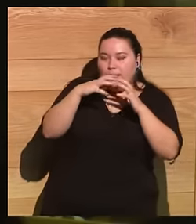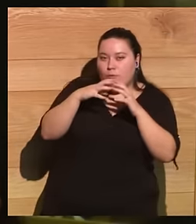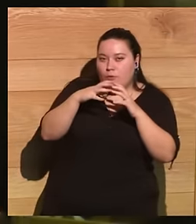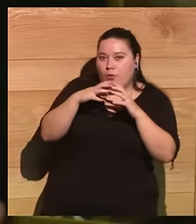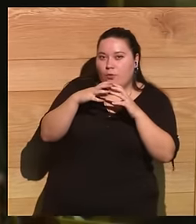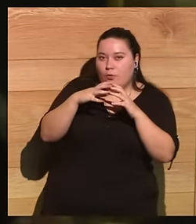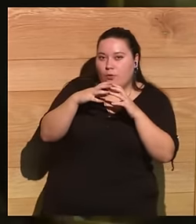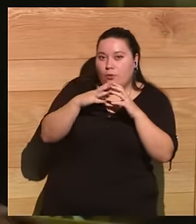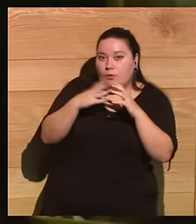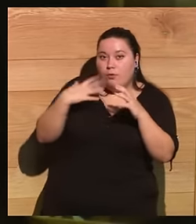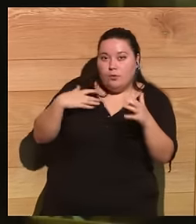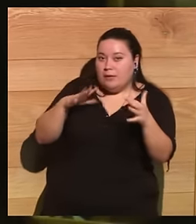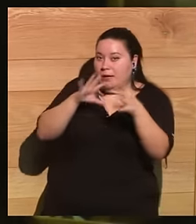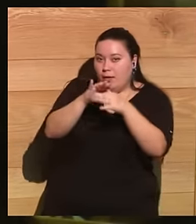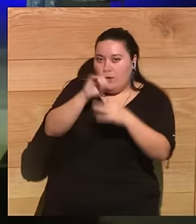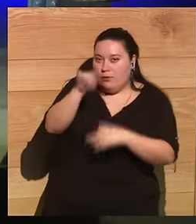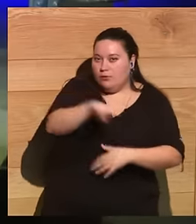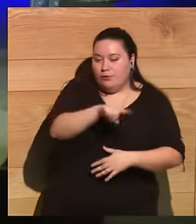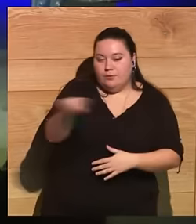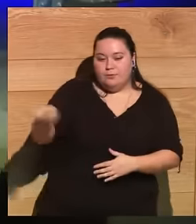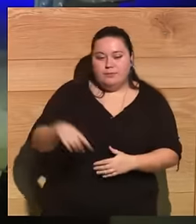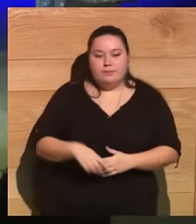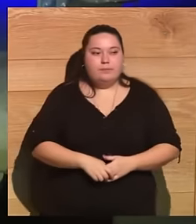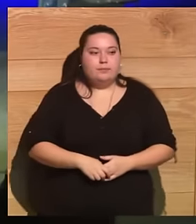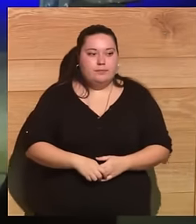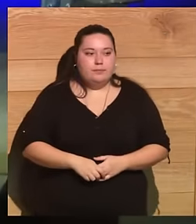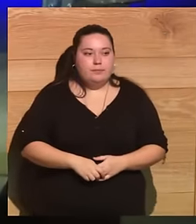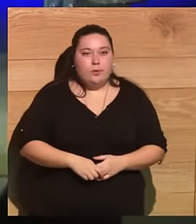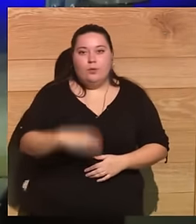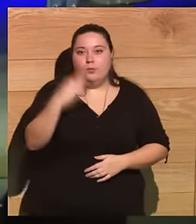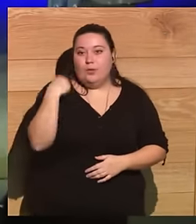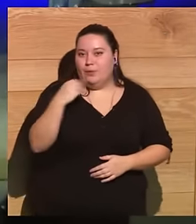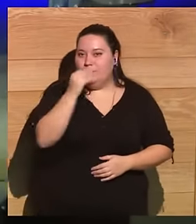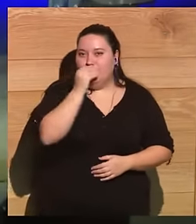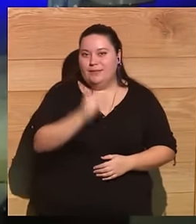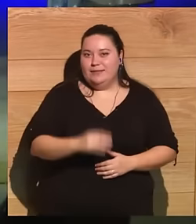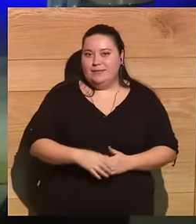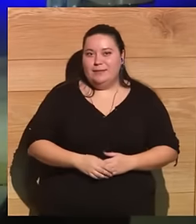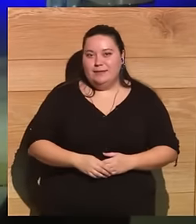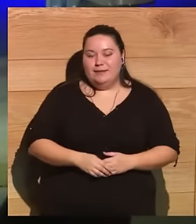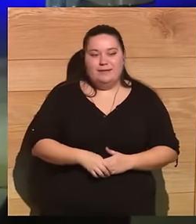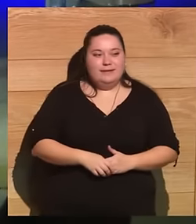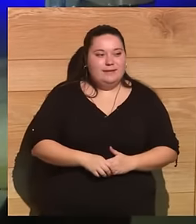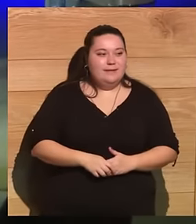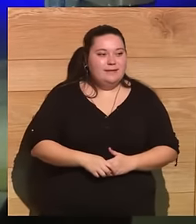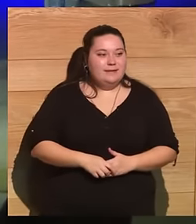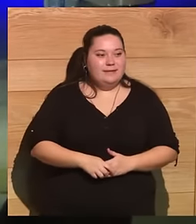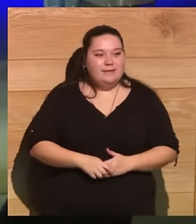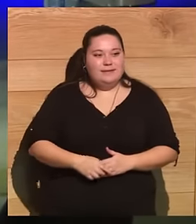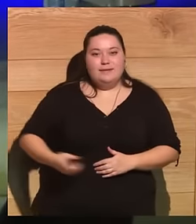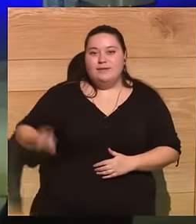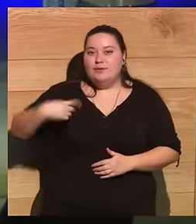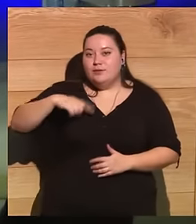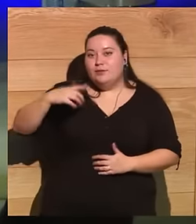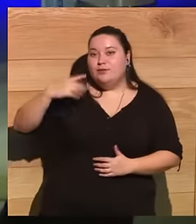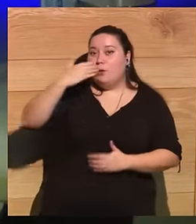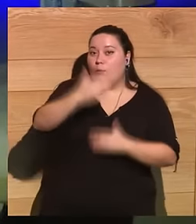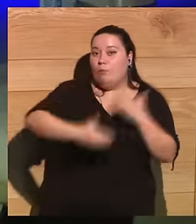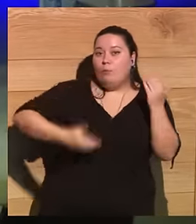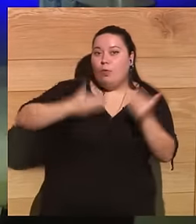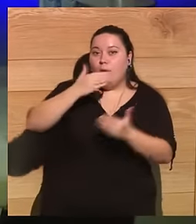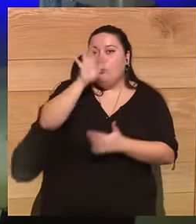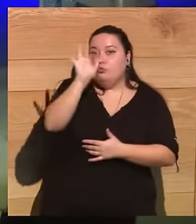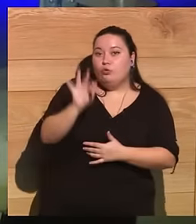también? That's a great question. Bueno, muy buena pregunta. Sabemos que los procesos no